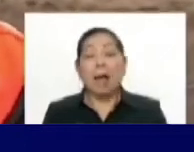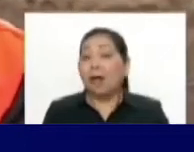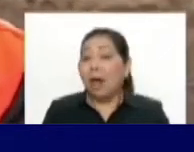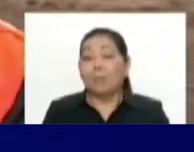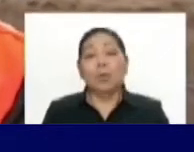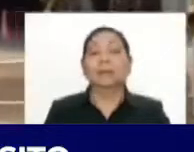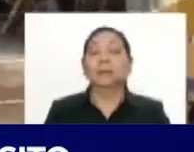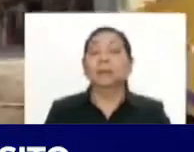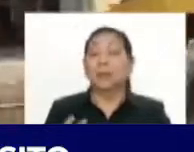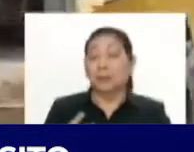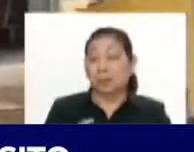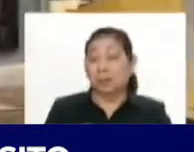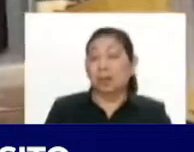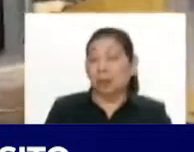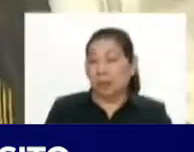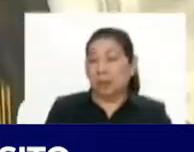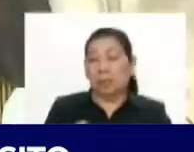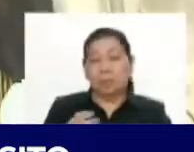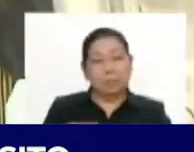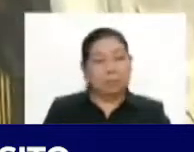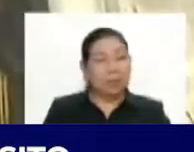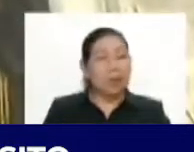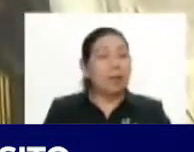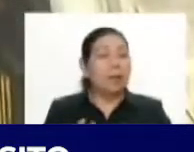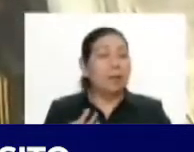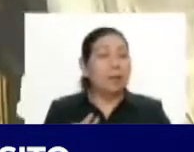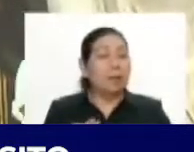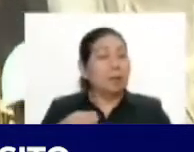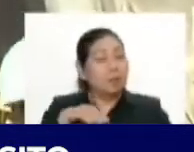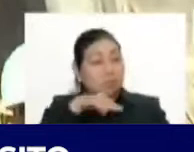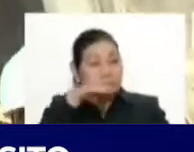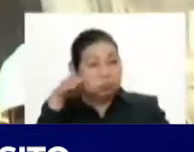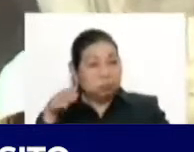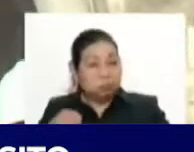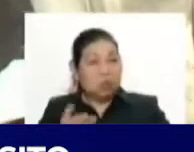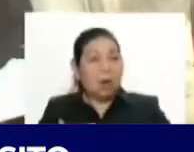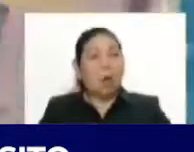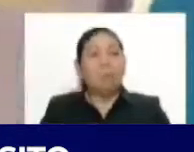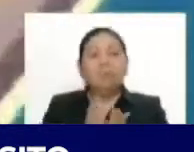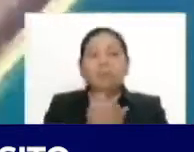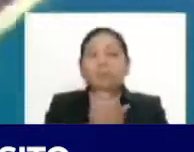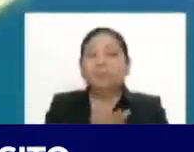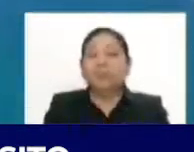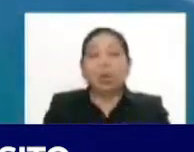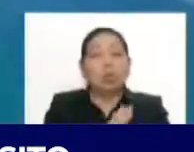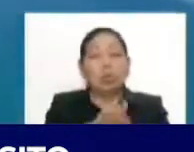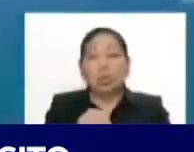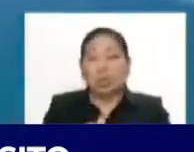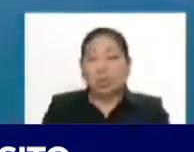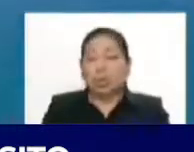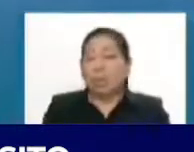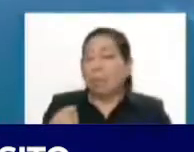dinámico, más eficiente y más productivo. Se prevé una segunda fase que completará los 15 amarraderos que tendrá el